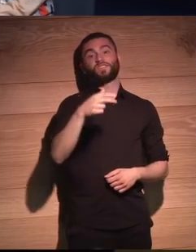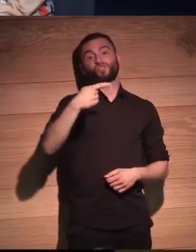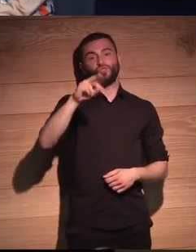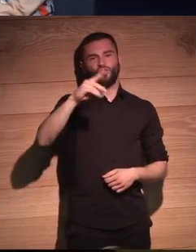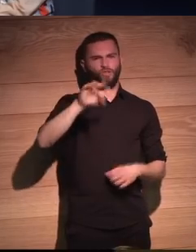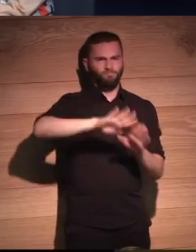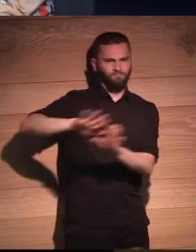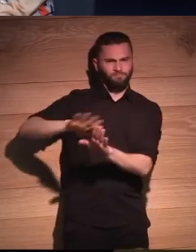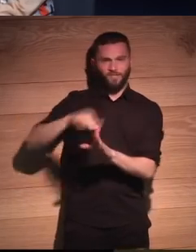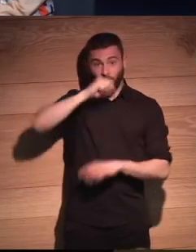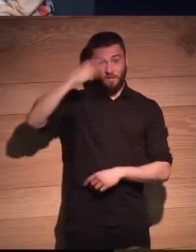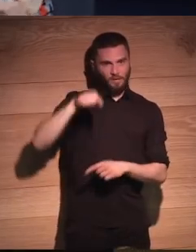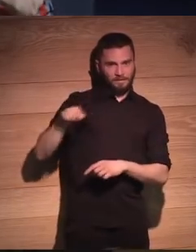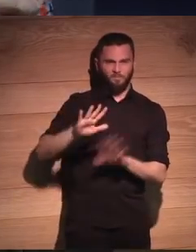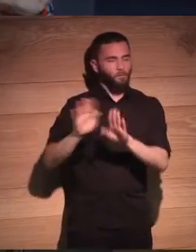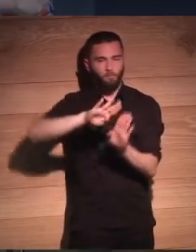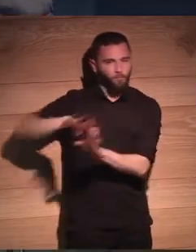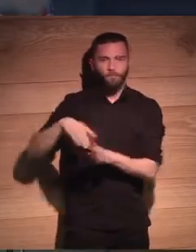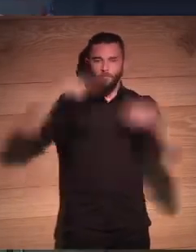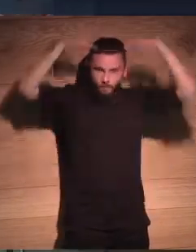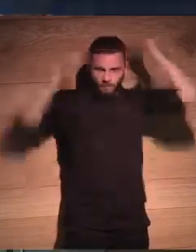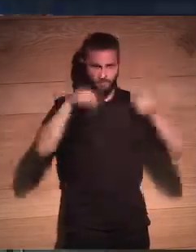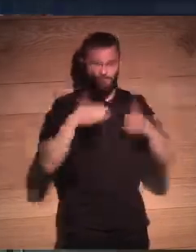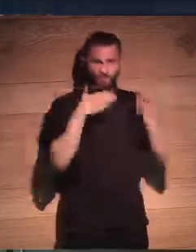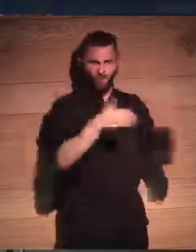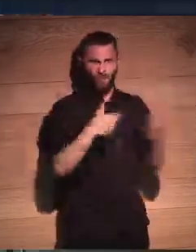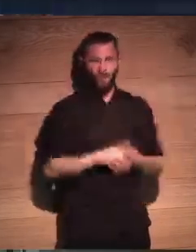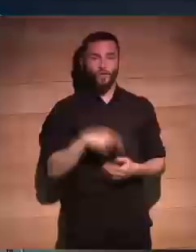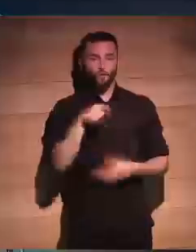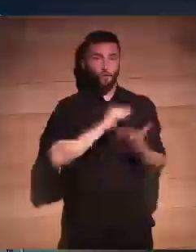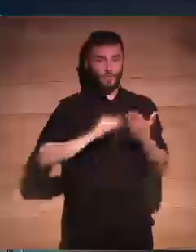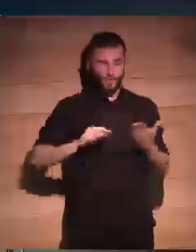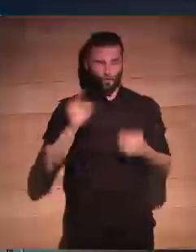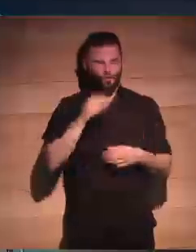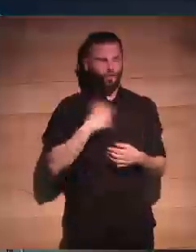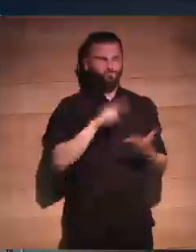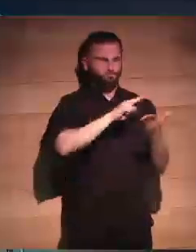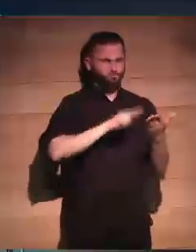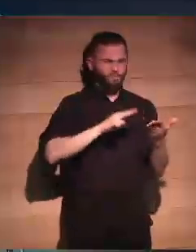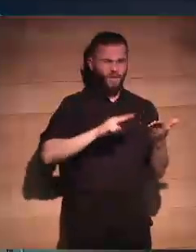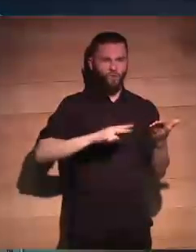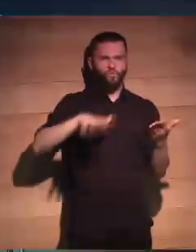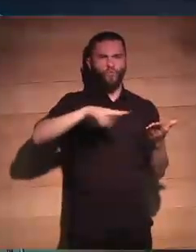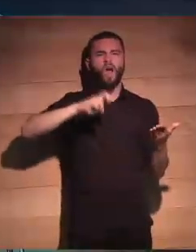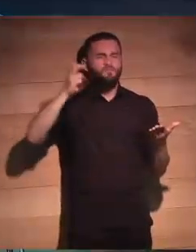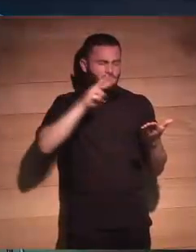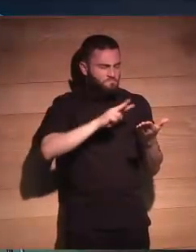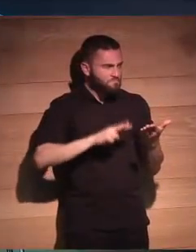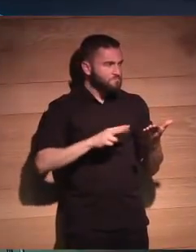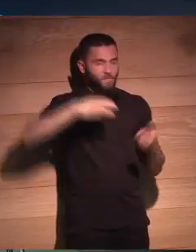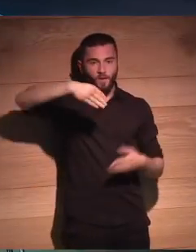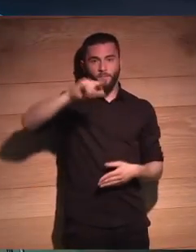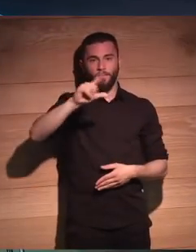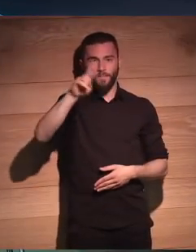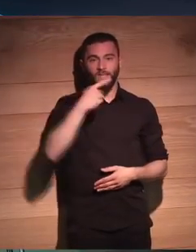escrito, has parafraseado, o yo he leído en algún lado, Miller dijo que un héroe